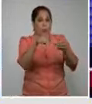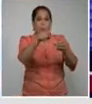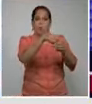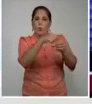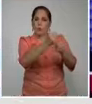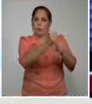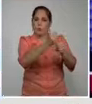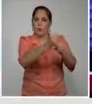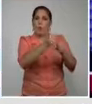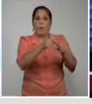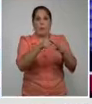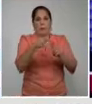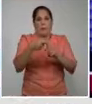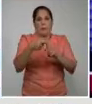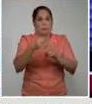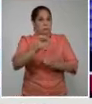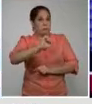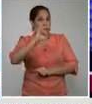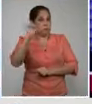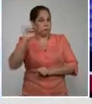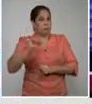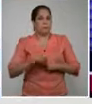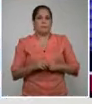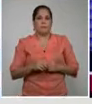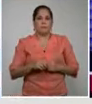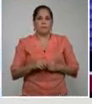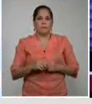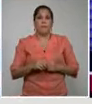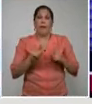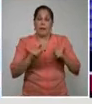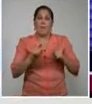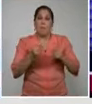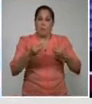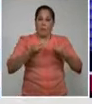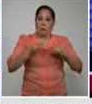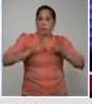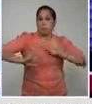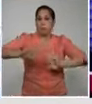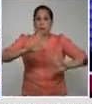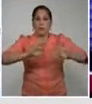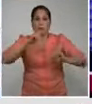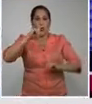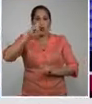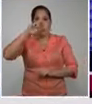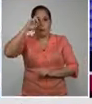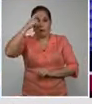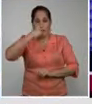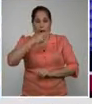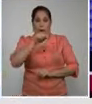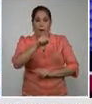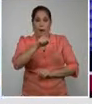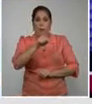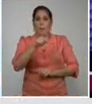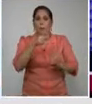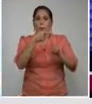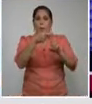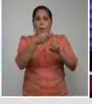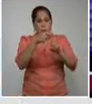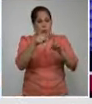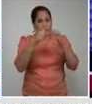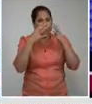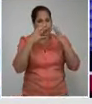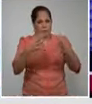ser el candidato vacunal donde se incrementan significativamente los anticuerpos neutralizantes después que ha sido previamente vacunado el individuo,